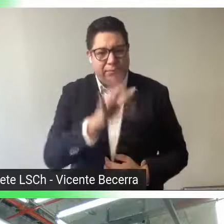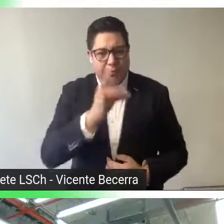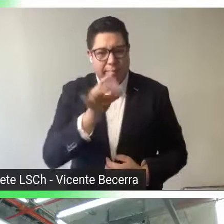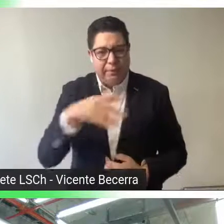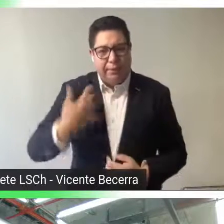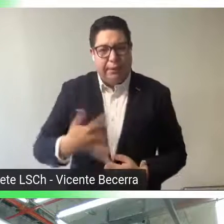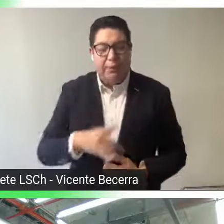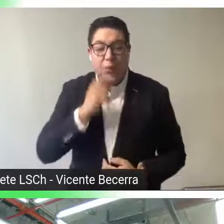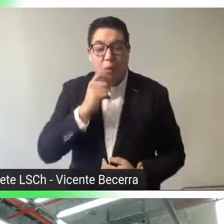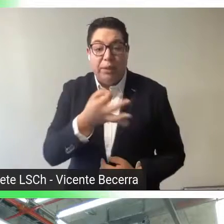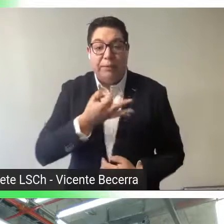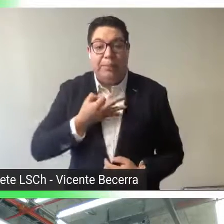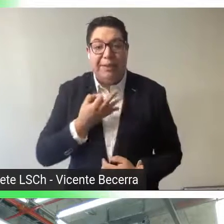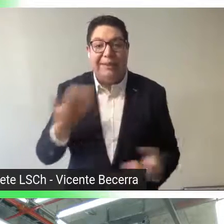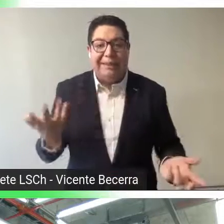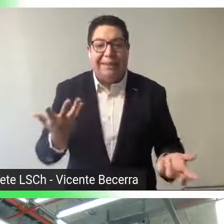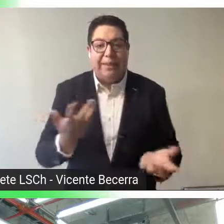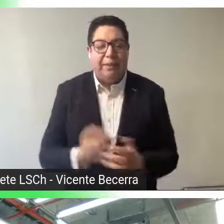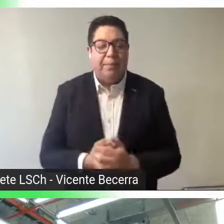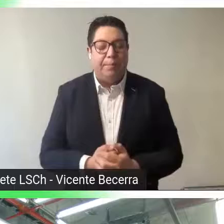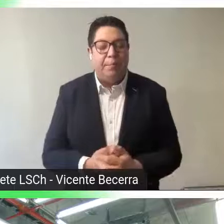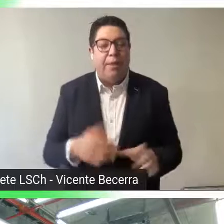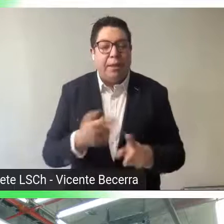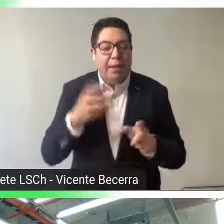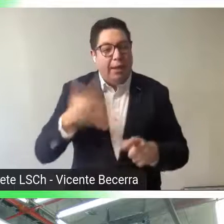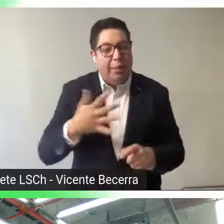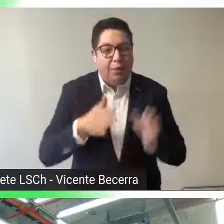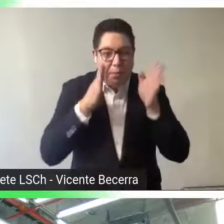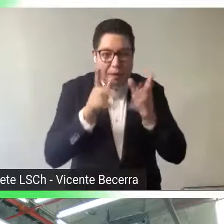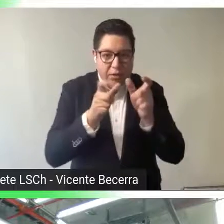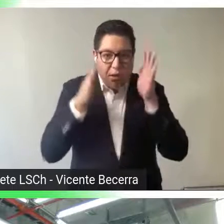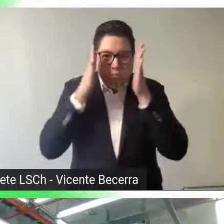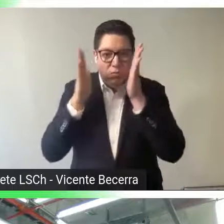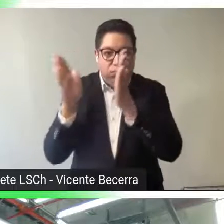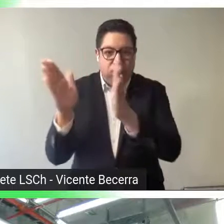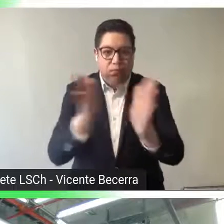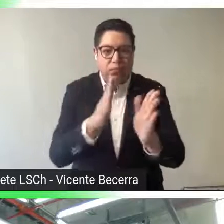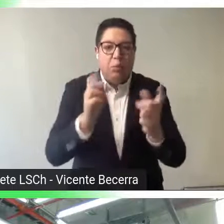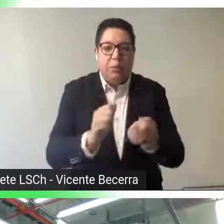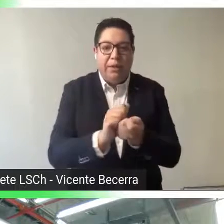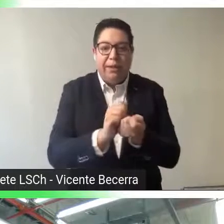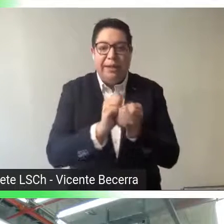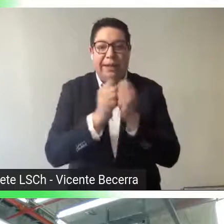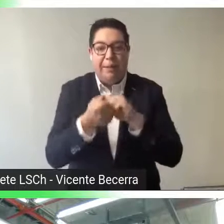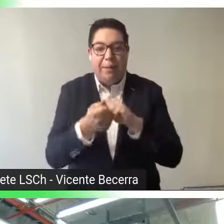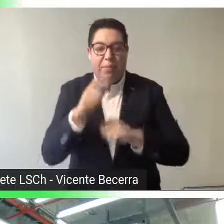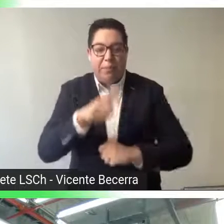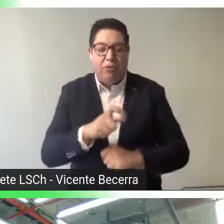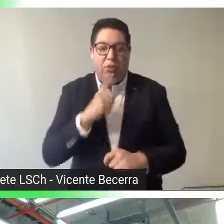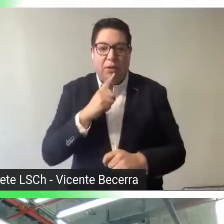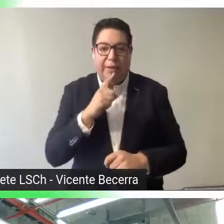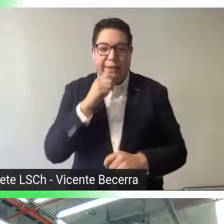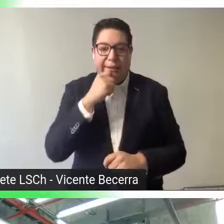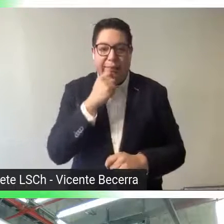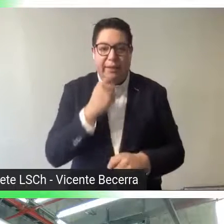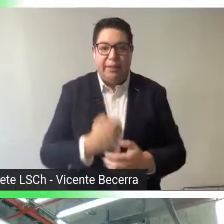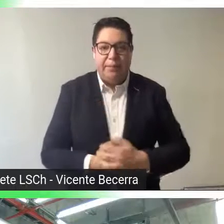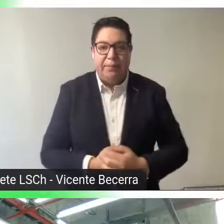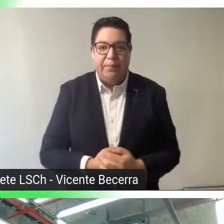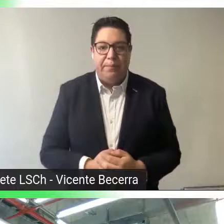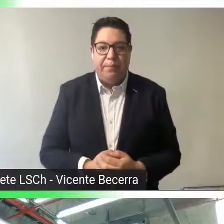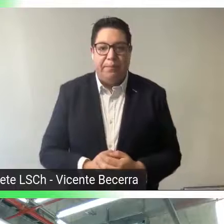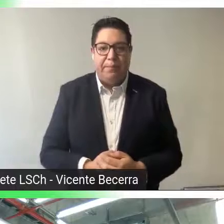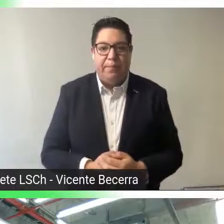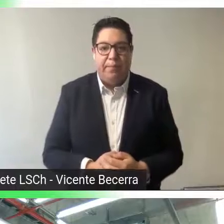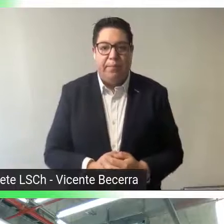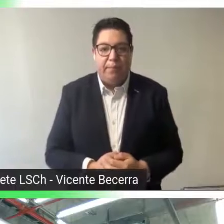mencionabas, que es cómo el escuchar nos permite cambiar, ¿cierto? Cómo cuando uno se pone, y lo voy a llevar obviamente al plano de